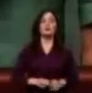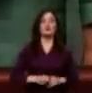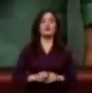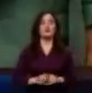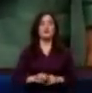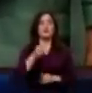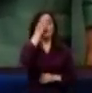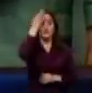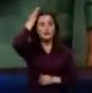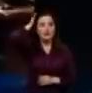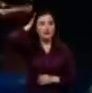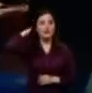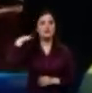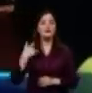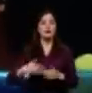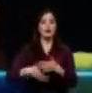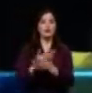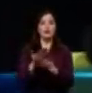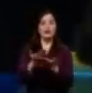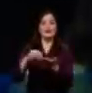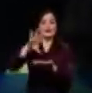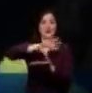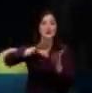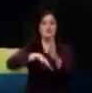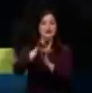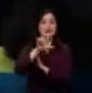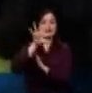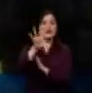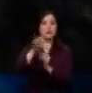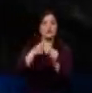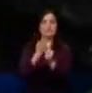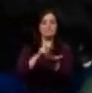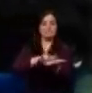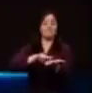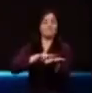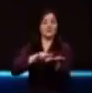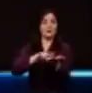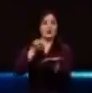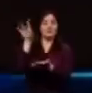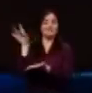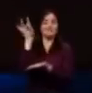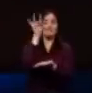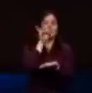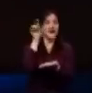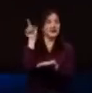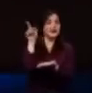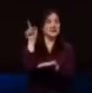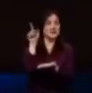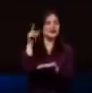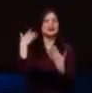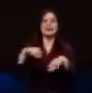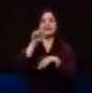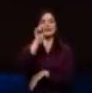No hubo sorpresas. La nueva asamblea de mayoría oficialista en su primera sesión eligió a José Serrano, exministro del Interior,